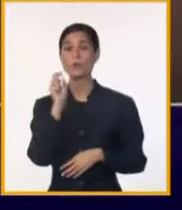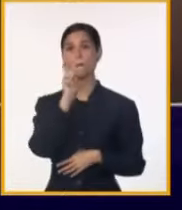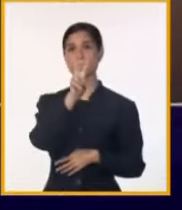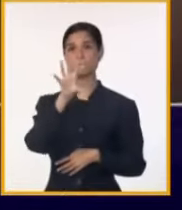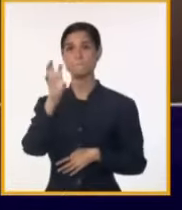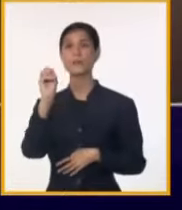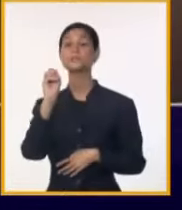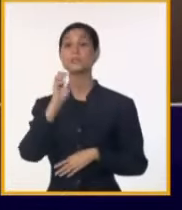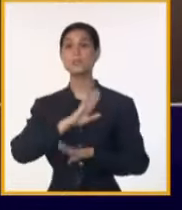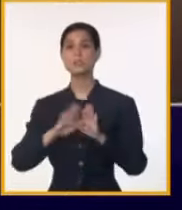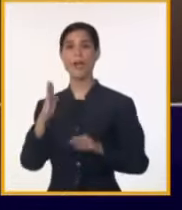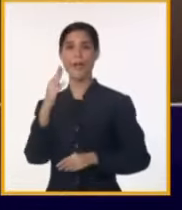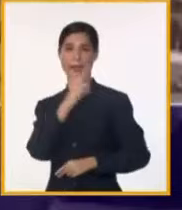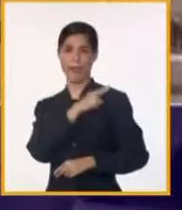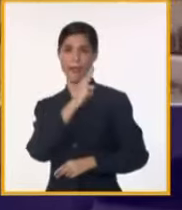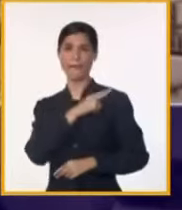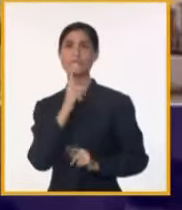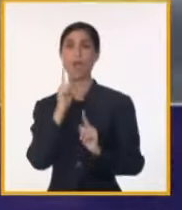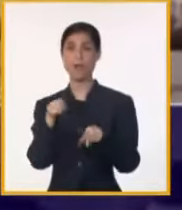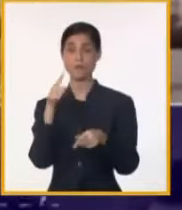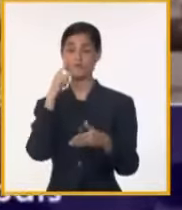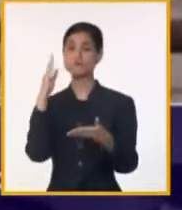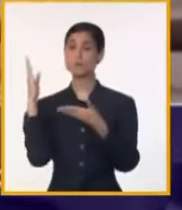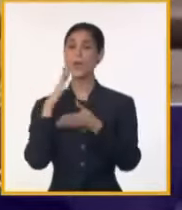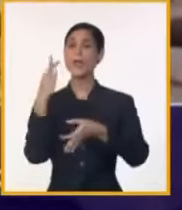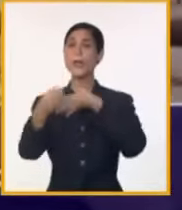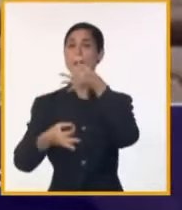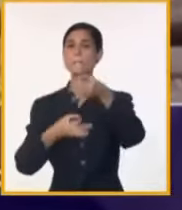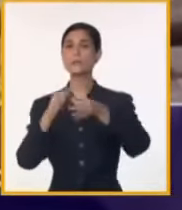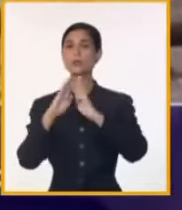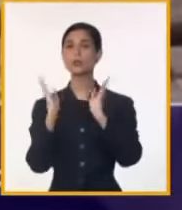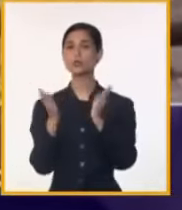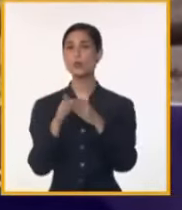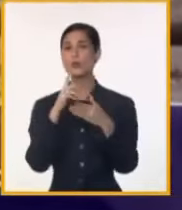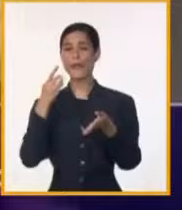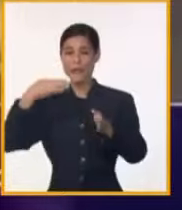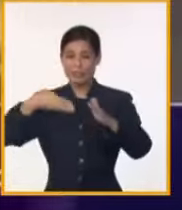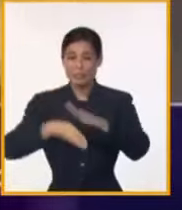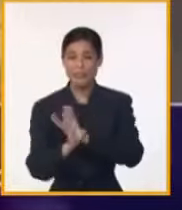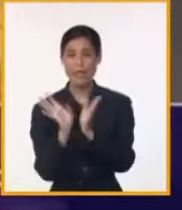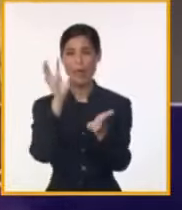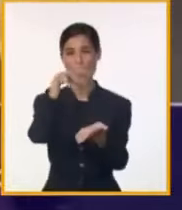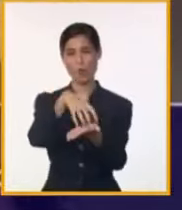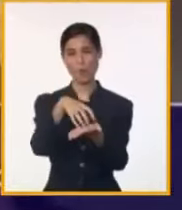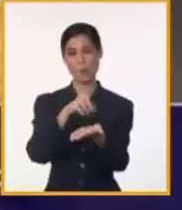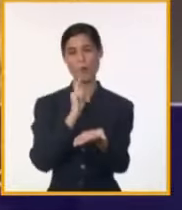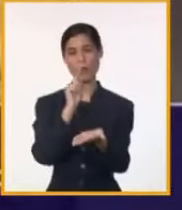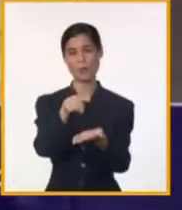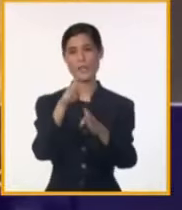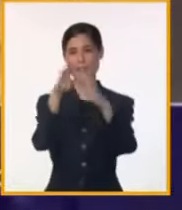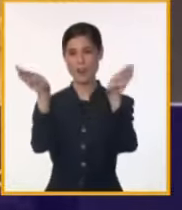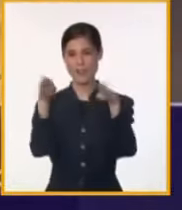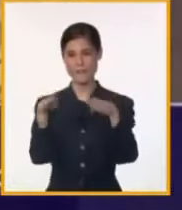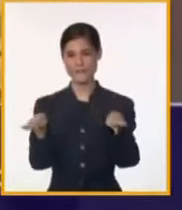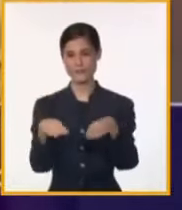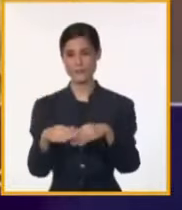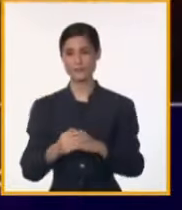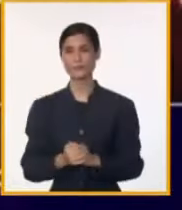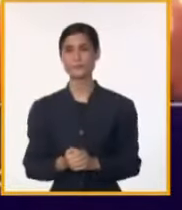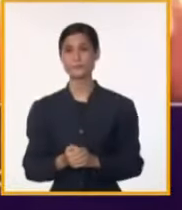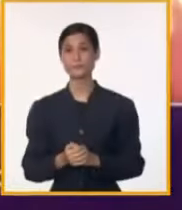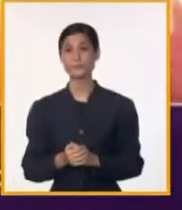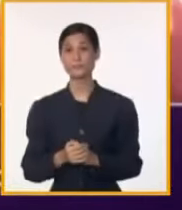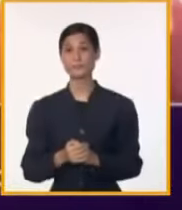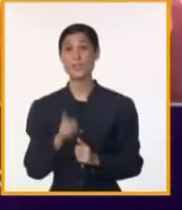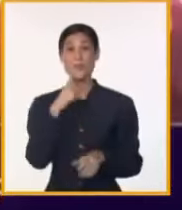del jefe de la milicia el jeque hassan nasala y la invasión terrestre del Sur del Líbano los ataques al país han